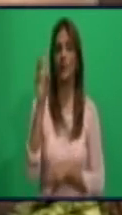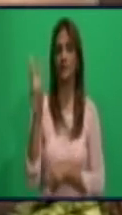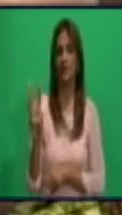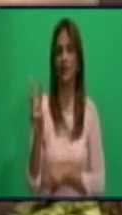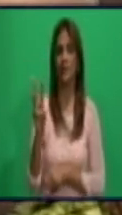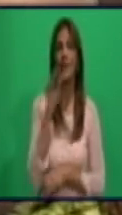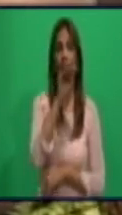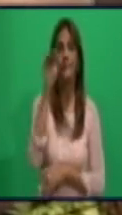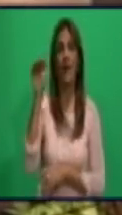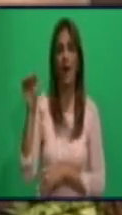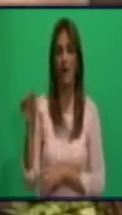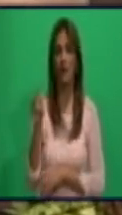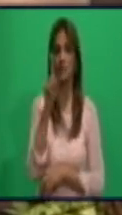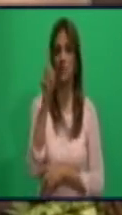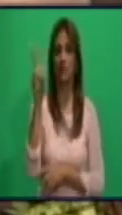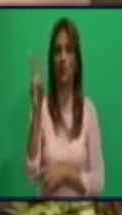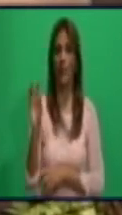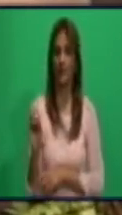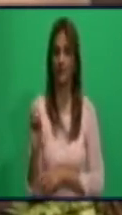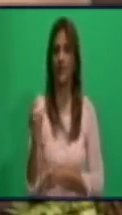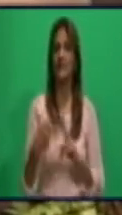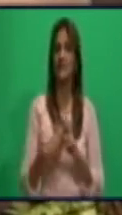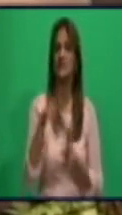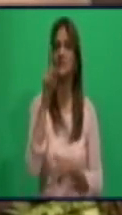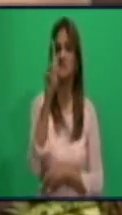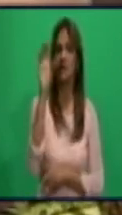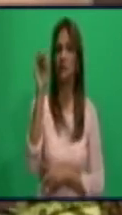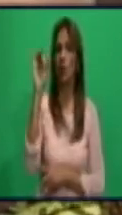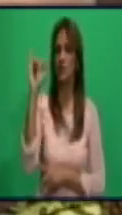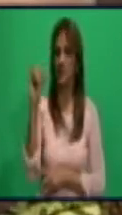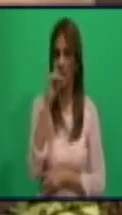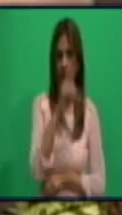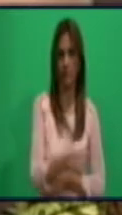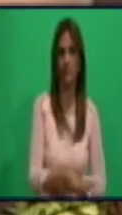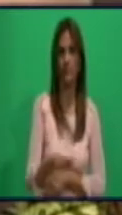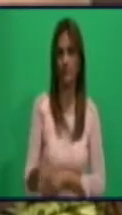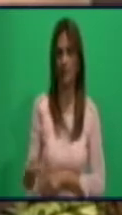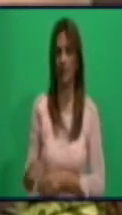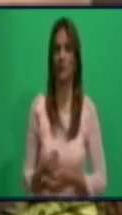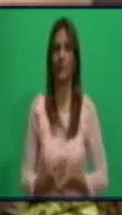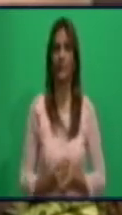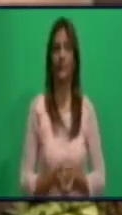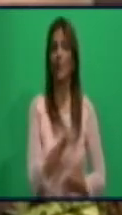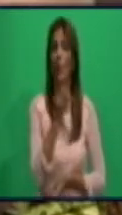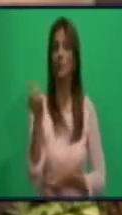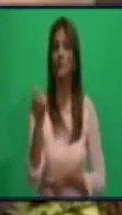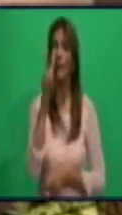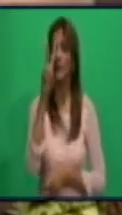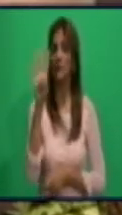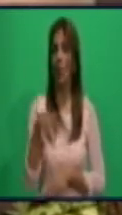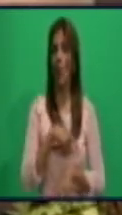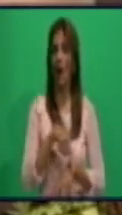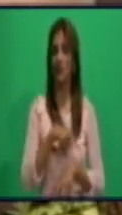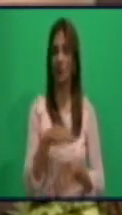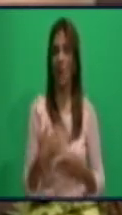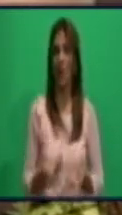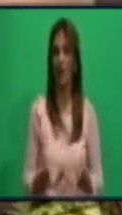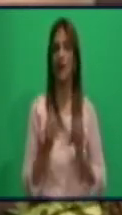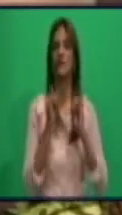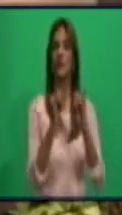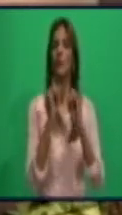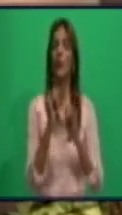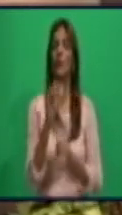confirmados autóctonos 106 ya en la edad pediátrica. Dimos en las últimas 24 horas 526